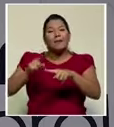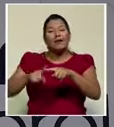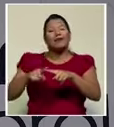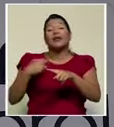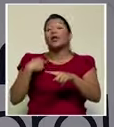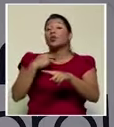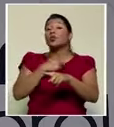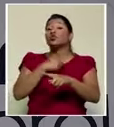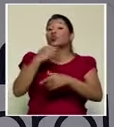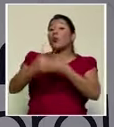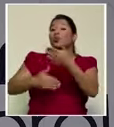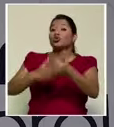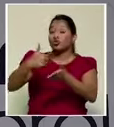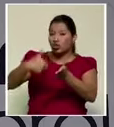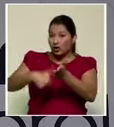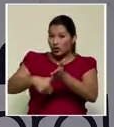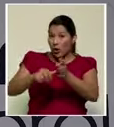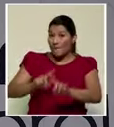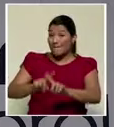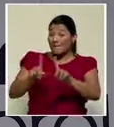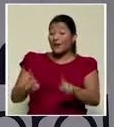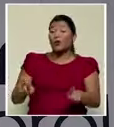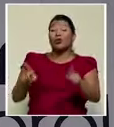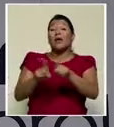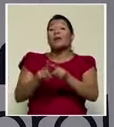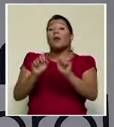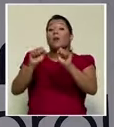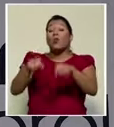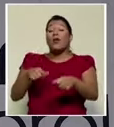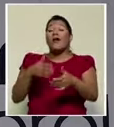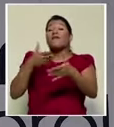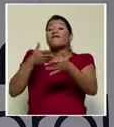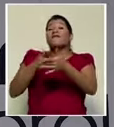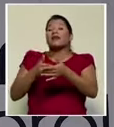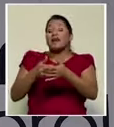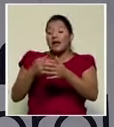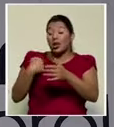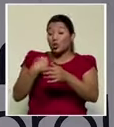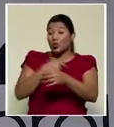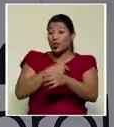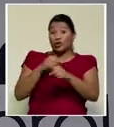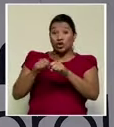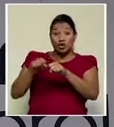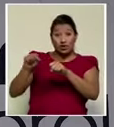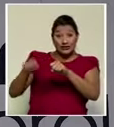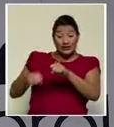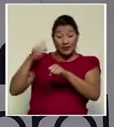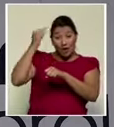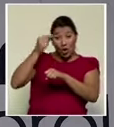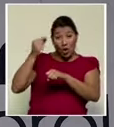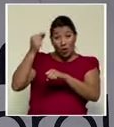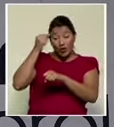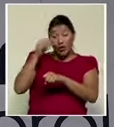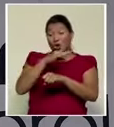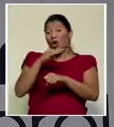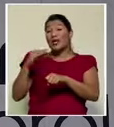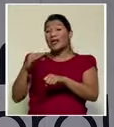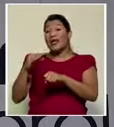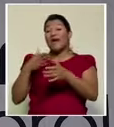sino que pueden tener consecuencias en el funcionamiento de nuestro sistema de gobierno y en nuestro